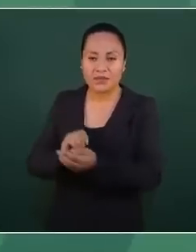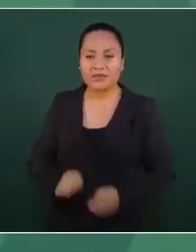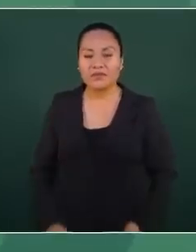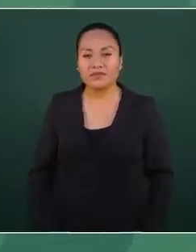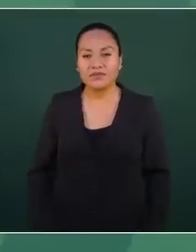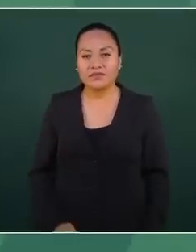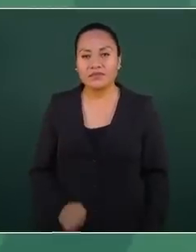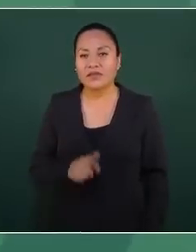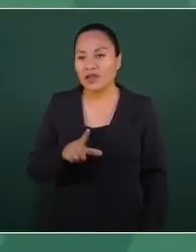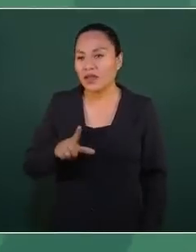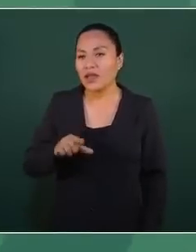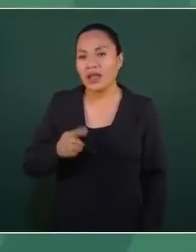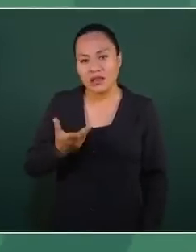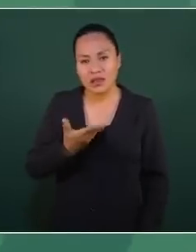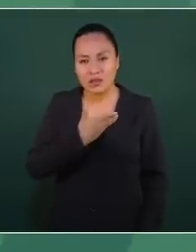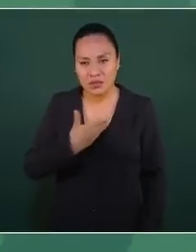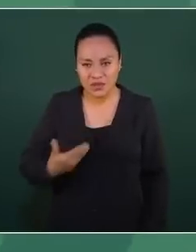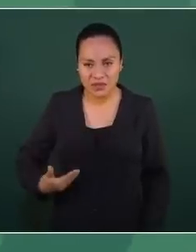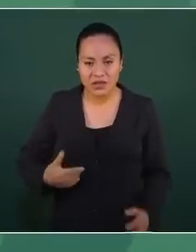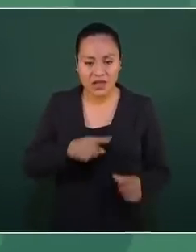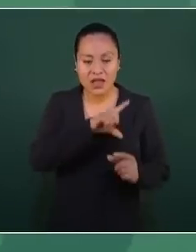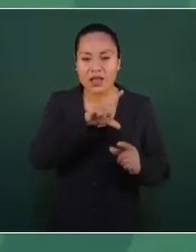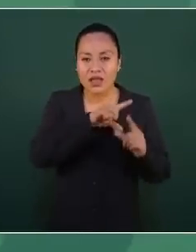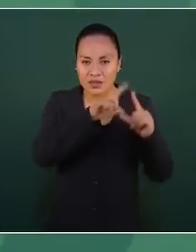del gobierno federal, del presupuesto.